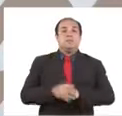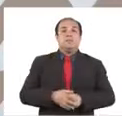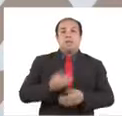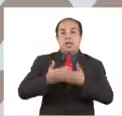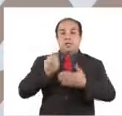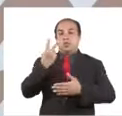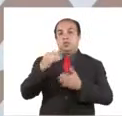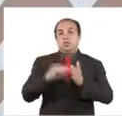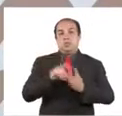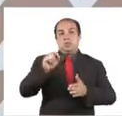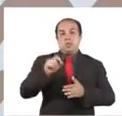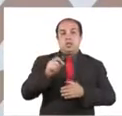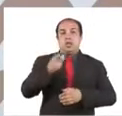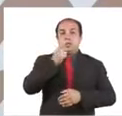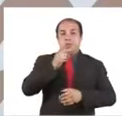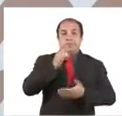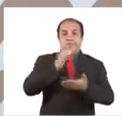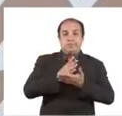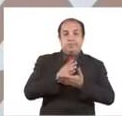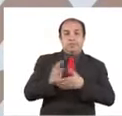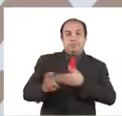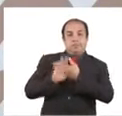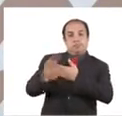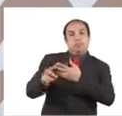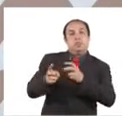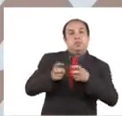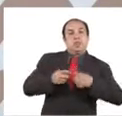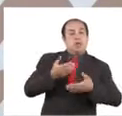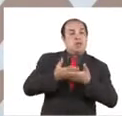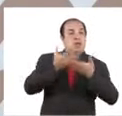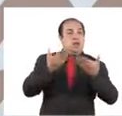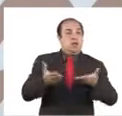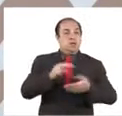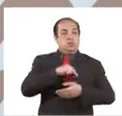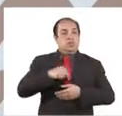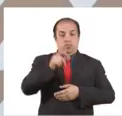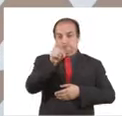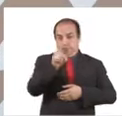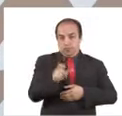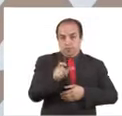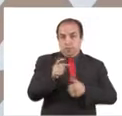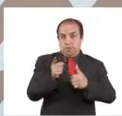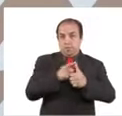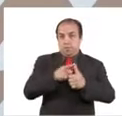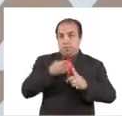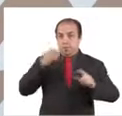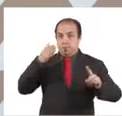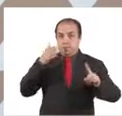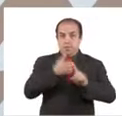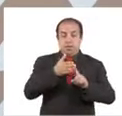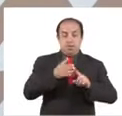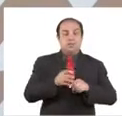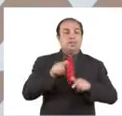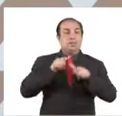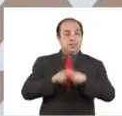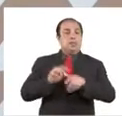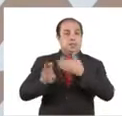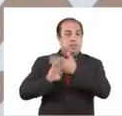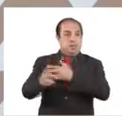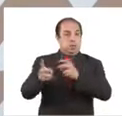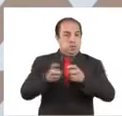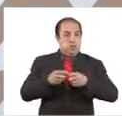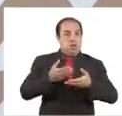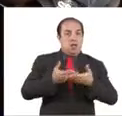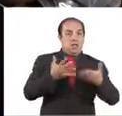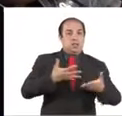esta policía era 100% preventiva, y hoy, aunque nuestra columna vertebral y nuestra esencia sigue siendo preventiva, hoy